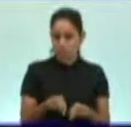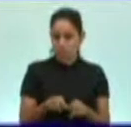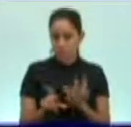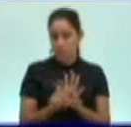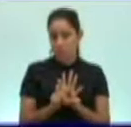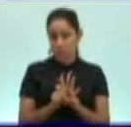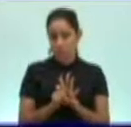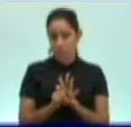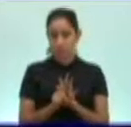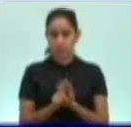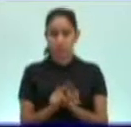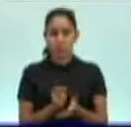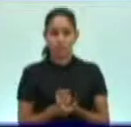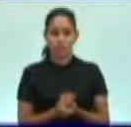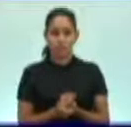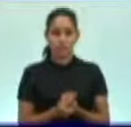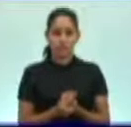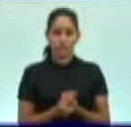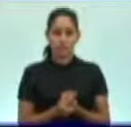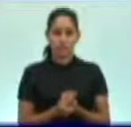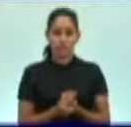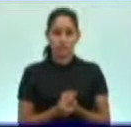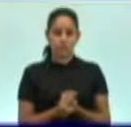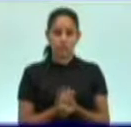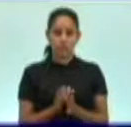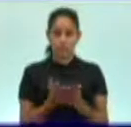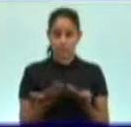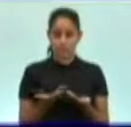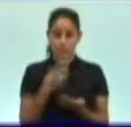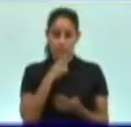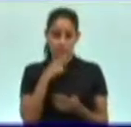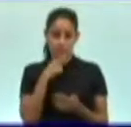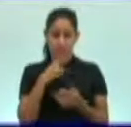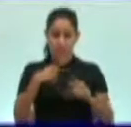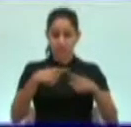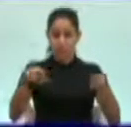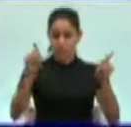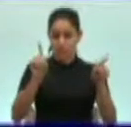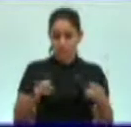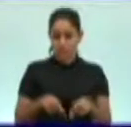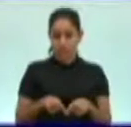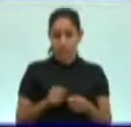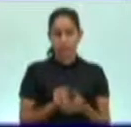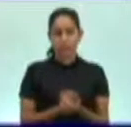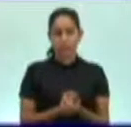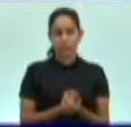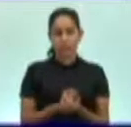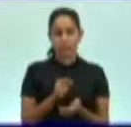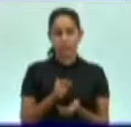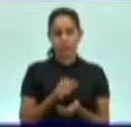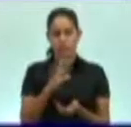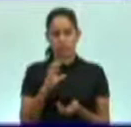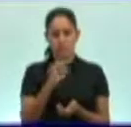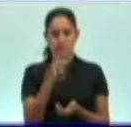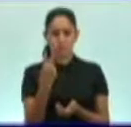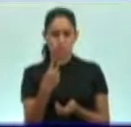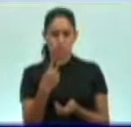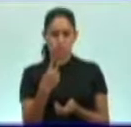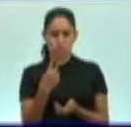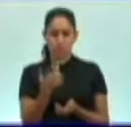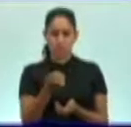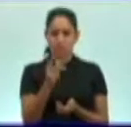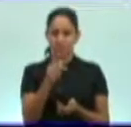ley, que en su capítulo 2 del propio título 6, en el